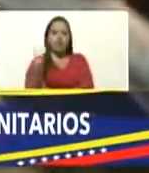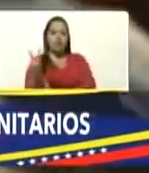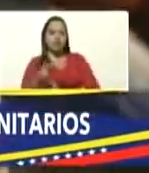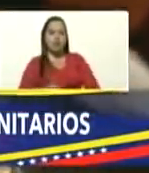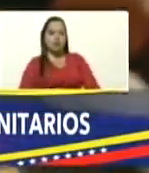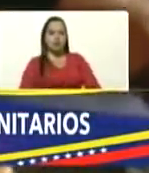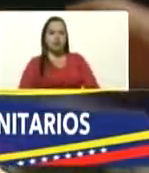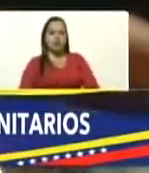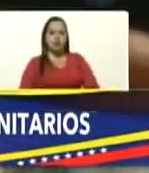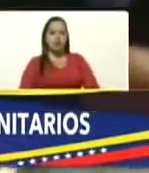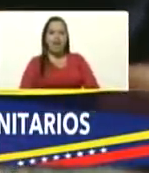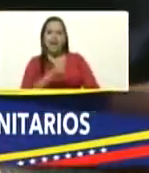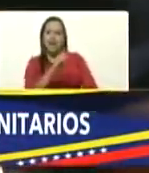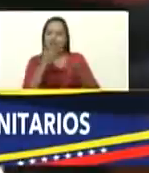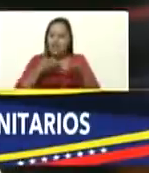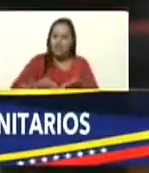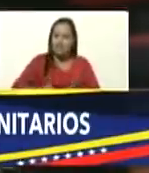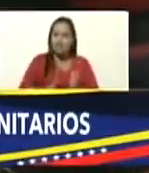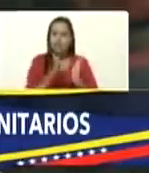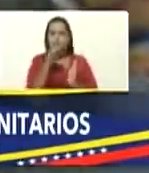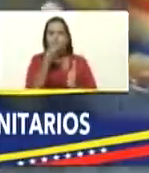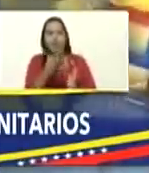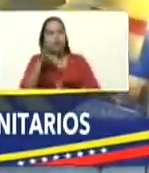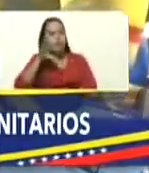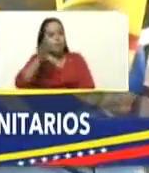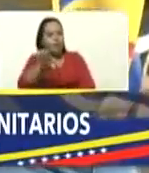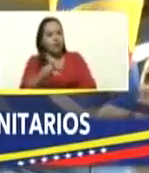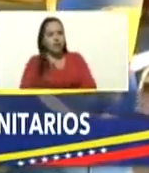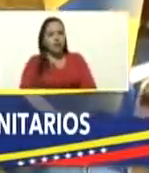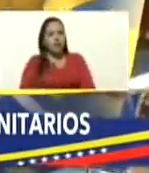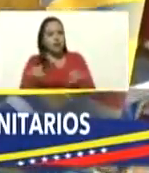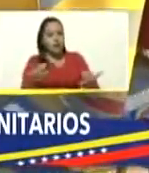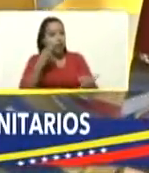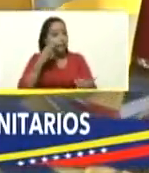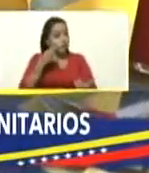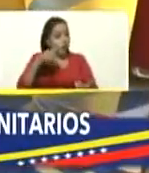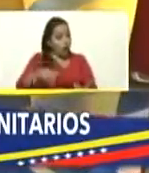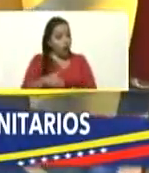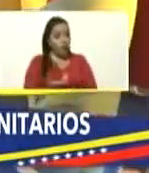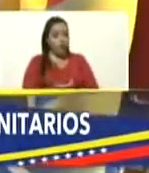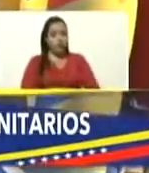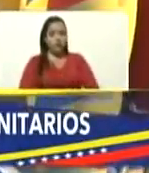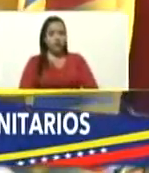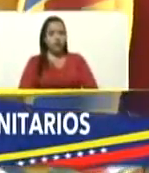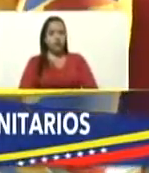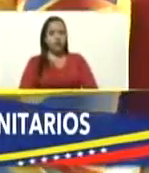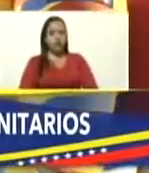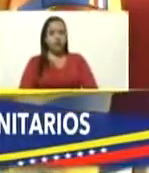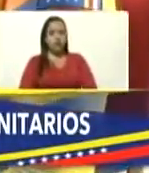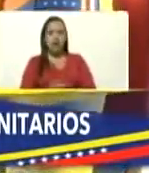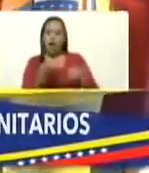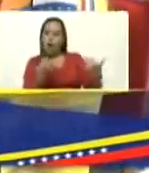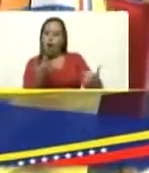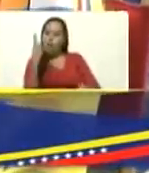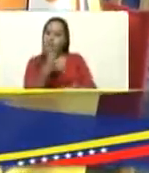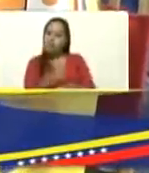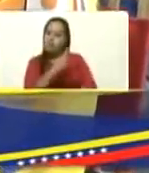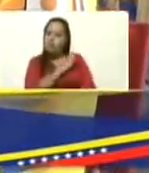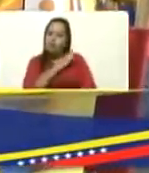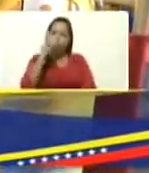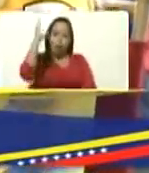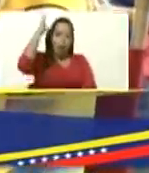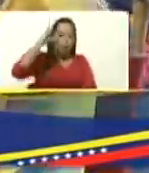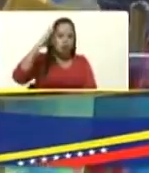un renacimiento hermoso del país que estamos experimentando, pero hay que experimentarlo